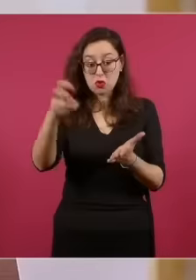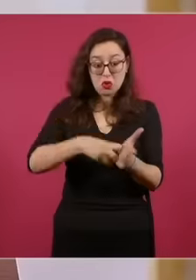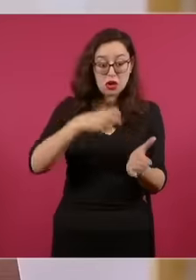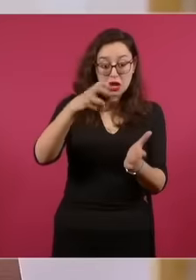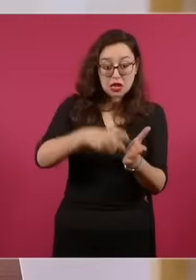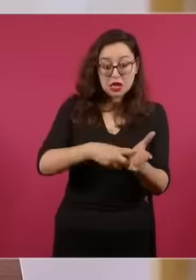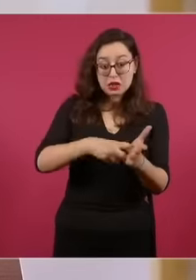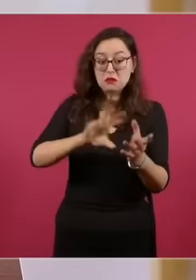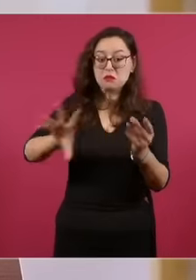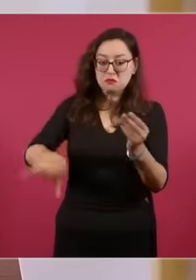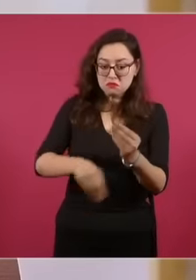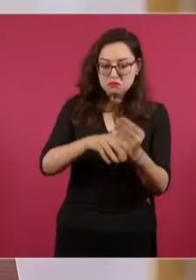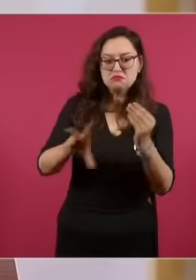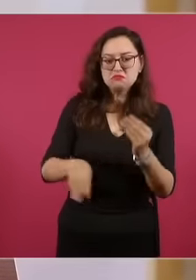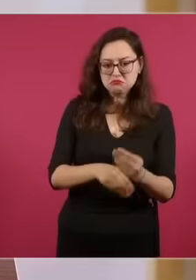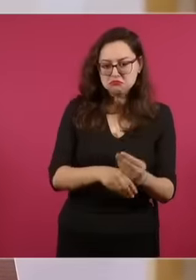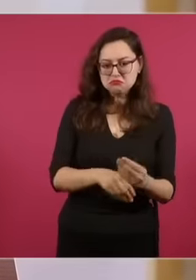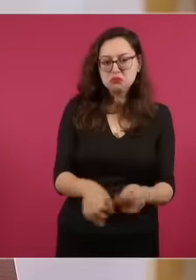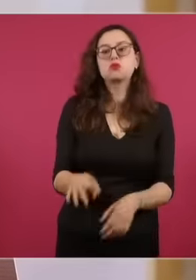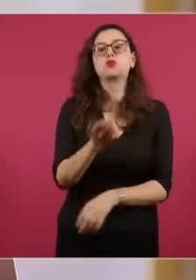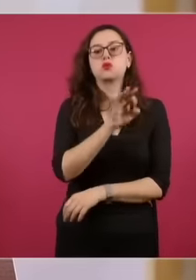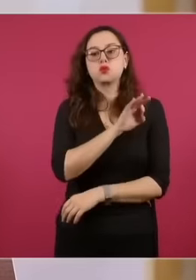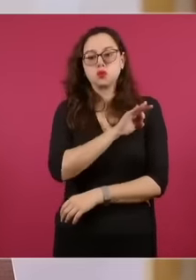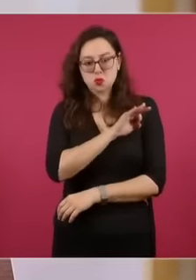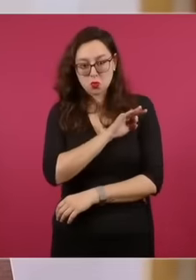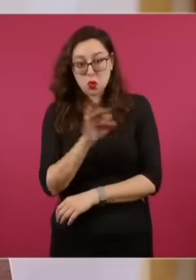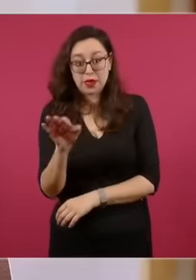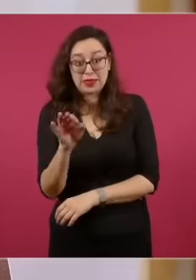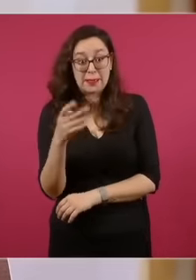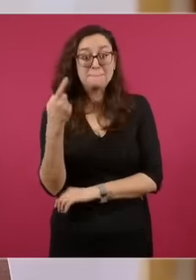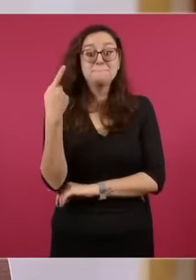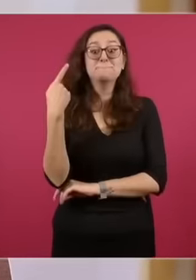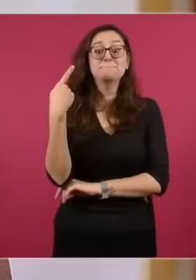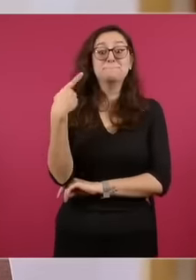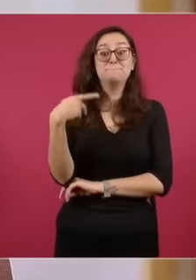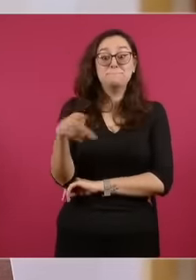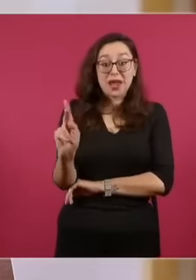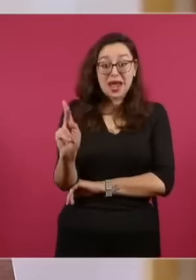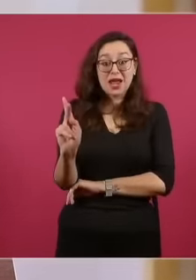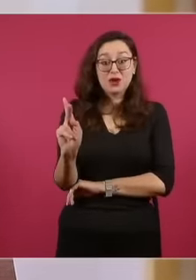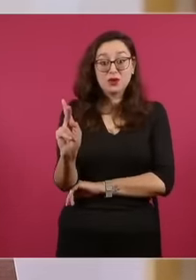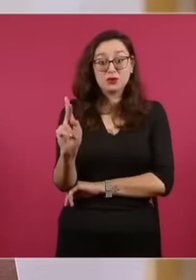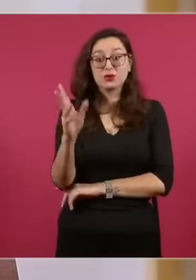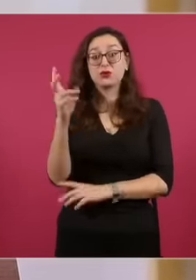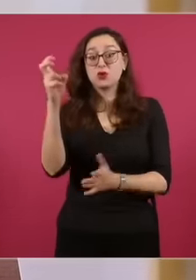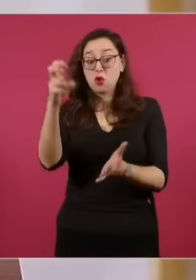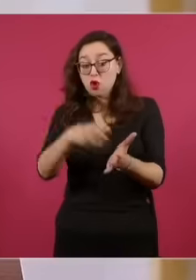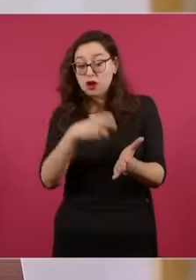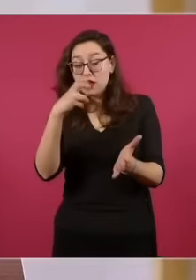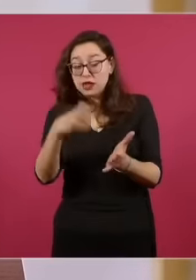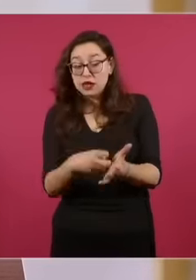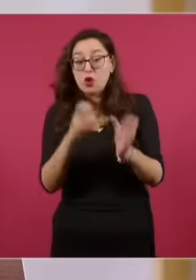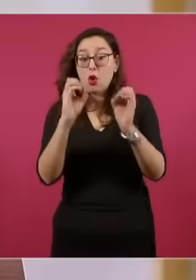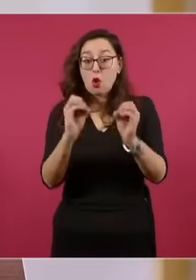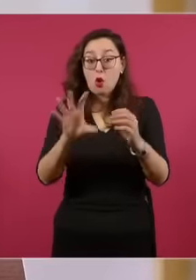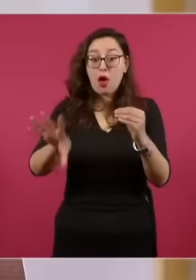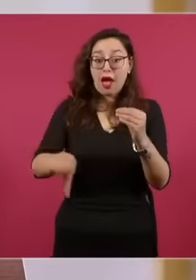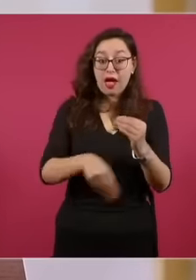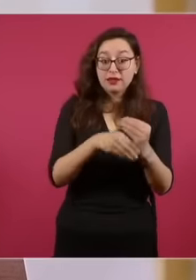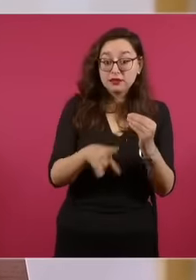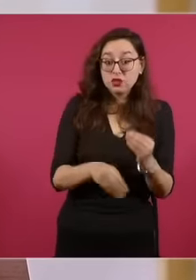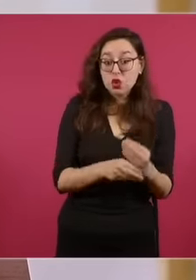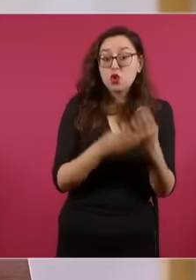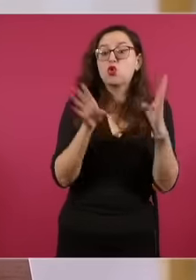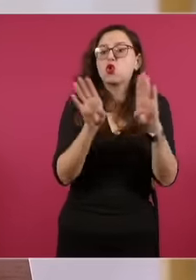para que las adiciones o reformas lleguen a ser parte de la misma se requiere que el